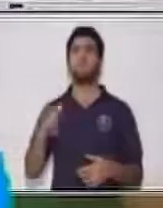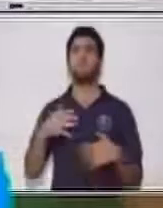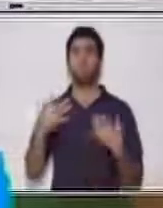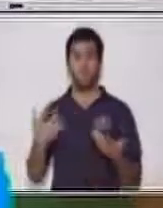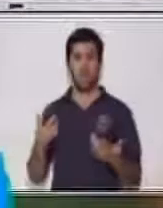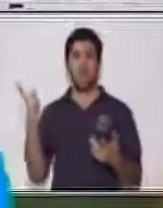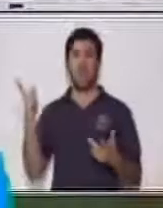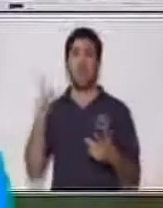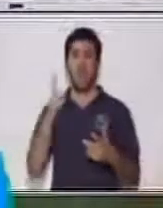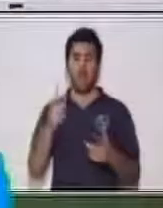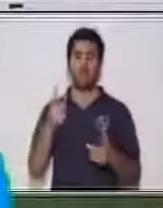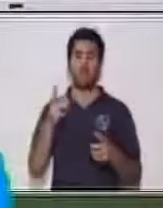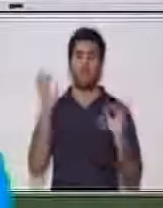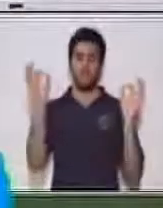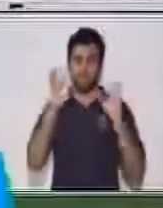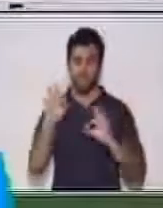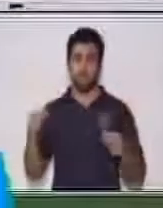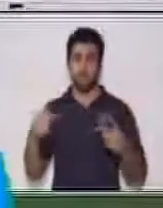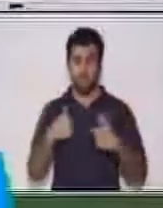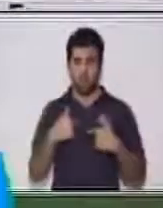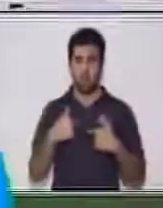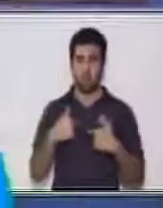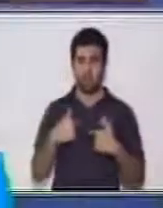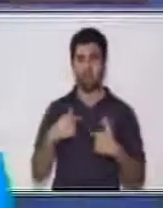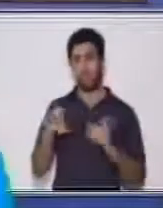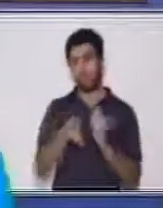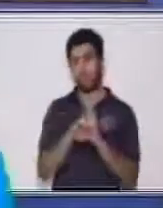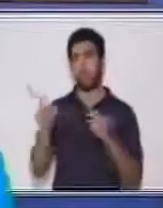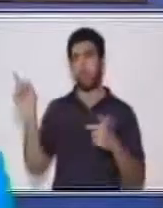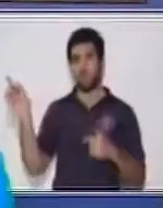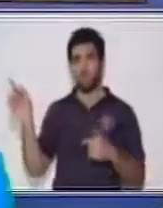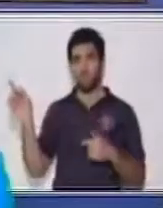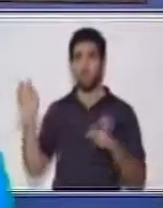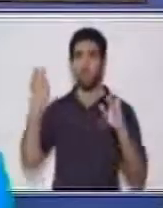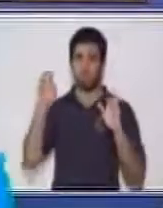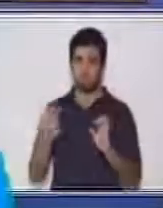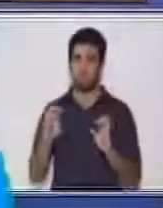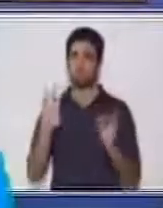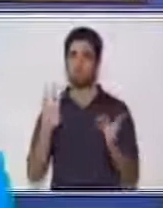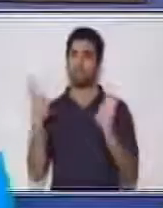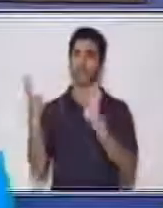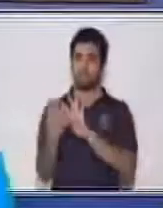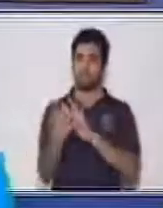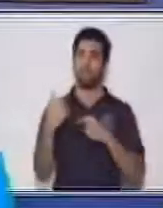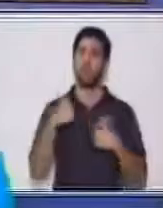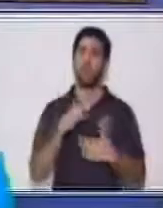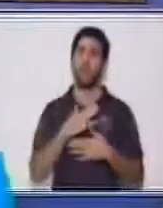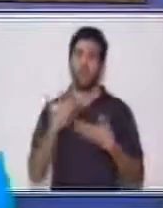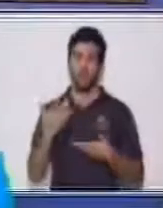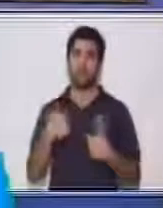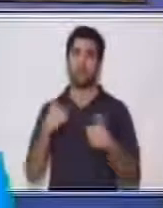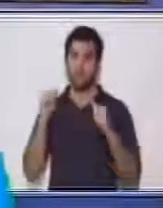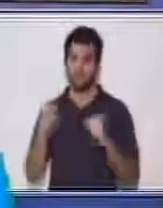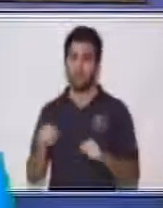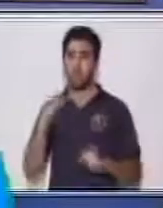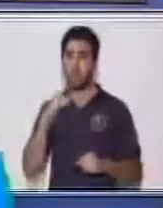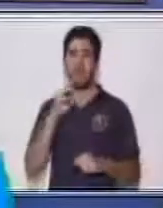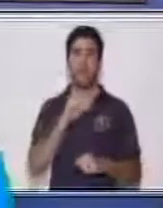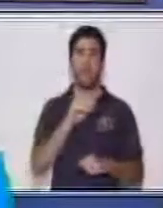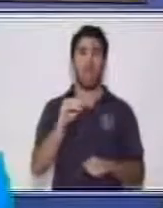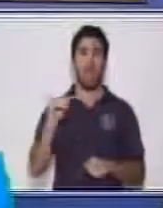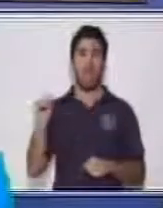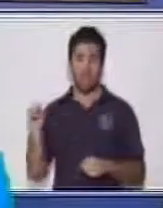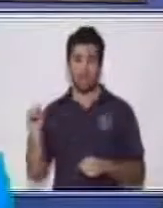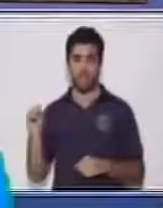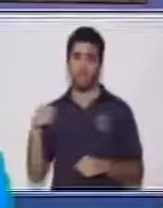de forma física. Por ejemplo, si en este momento yo estoy con personas que son de mi confianza, tal vez voy a utilizar un